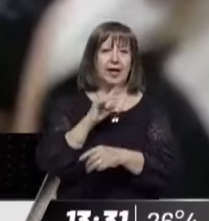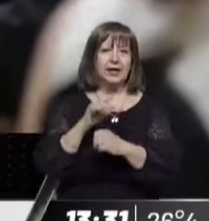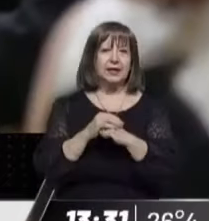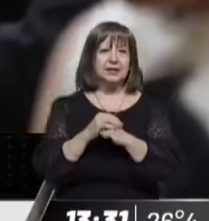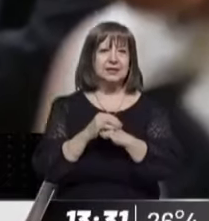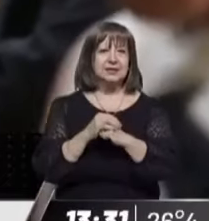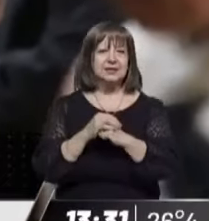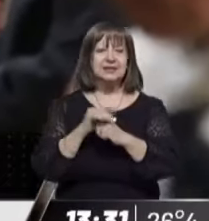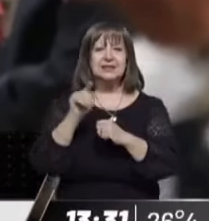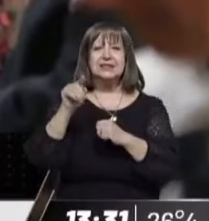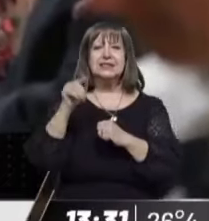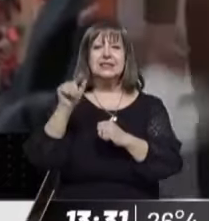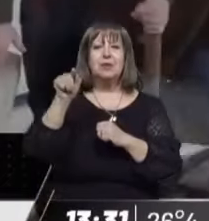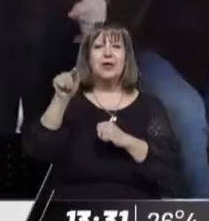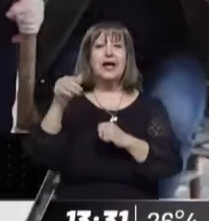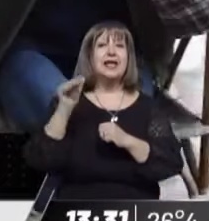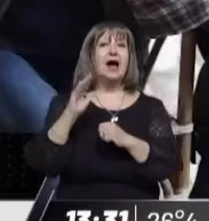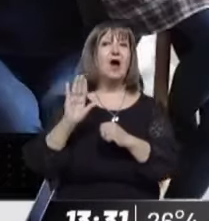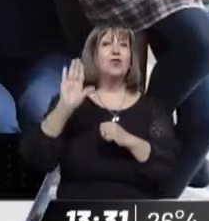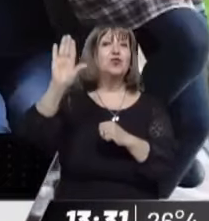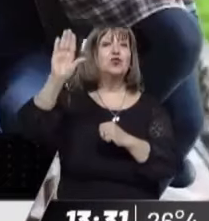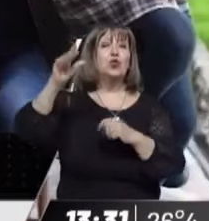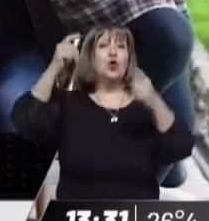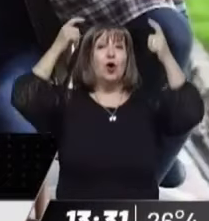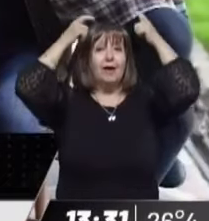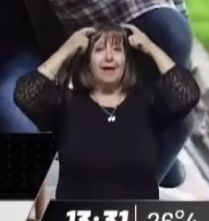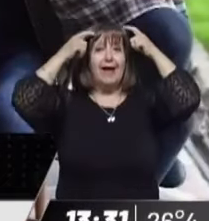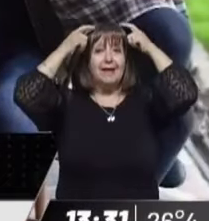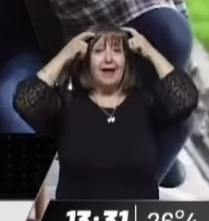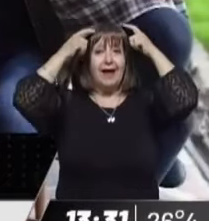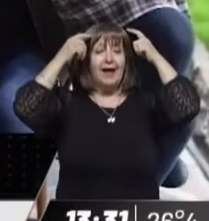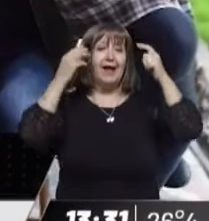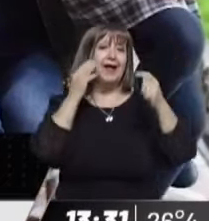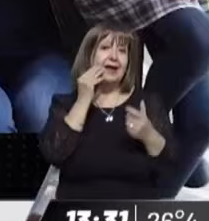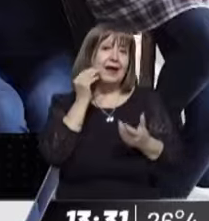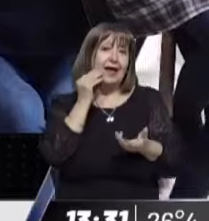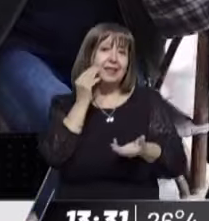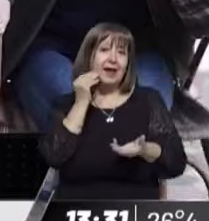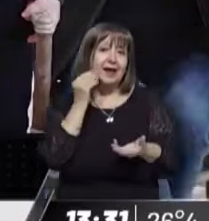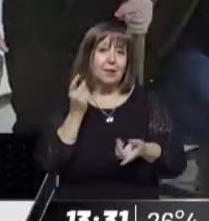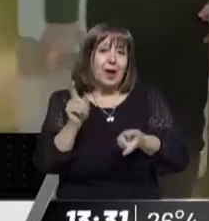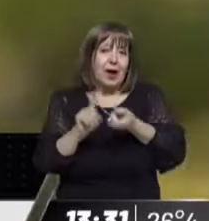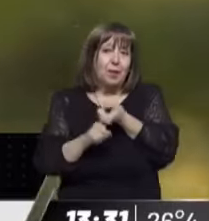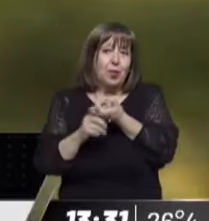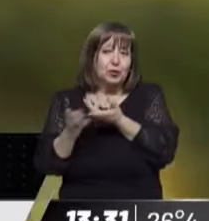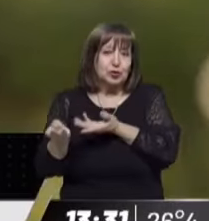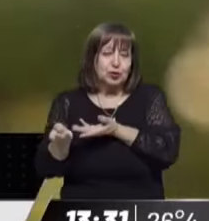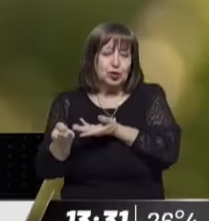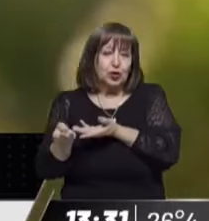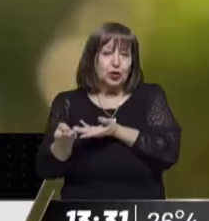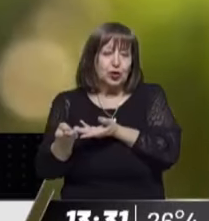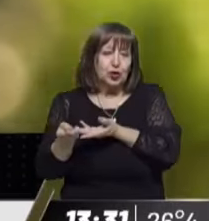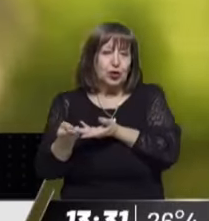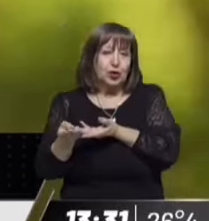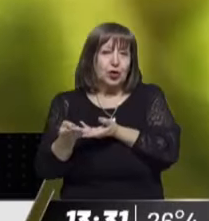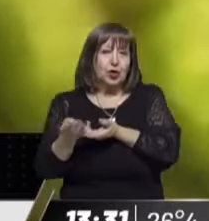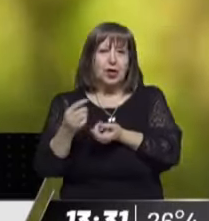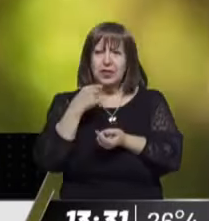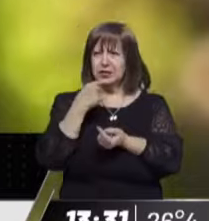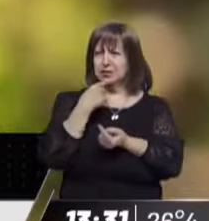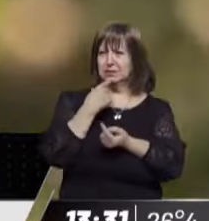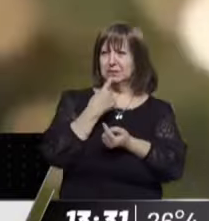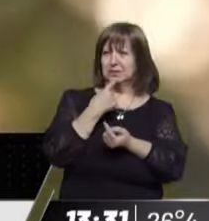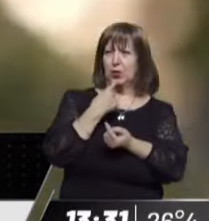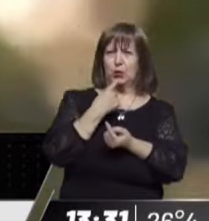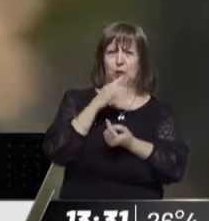les gusta la teoría conspirativa? No, los ingleses son, bueno, ellos tienen uno de los diarios más amarillistas del mundo, que